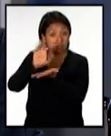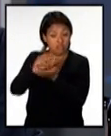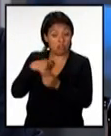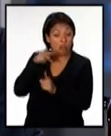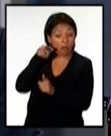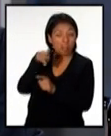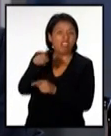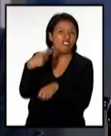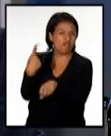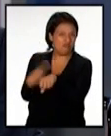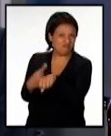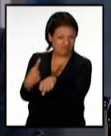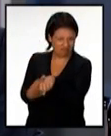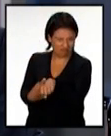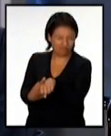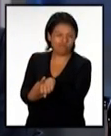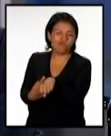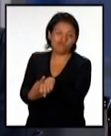persona enferma,